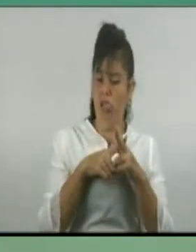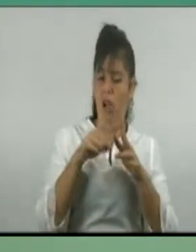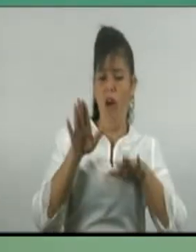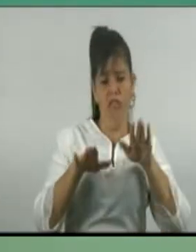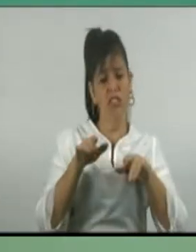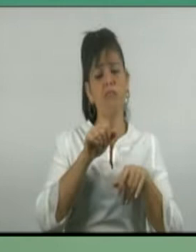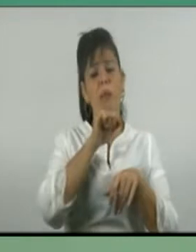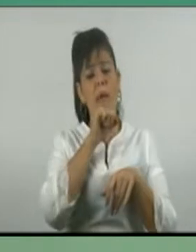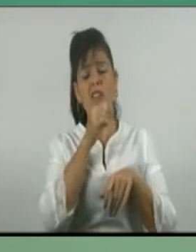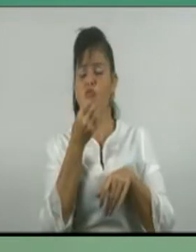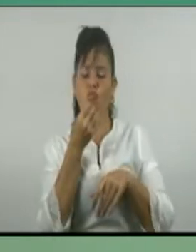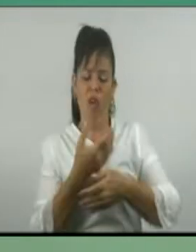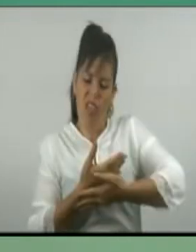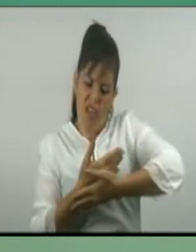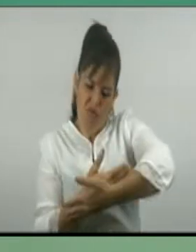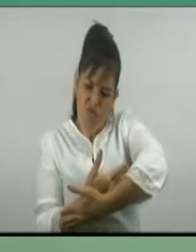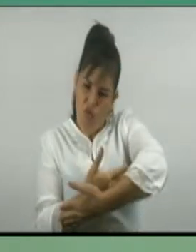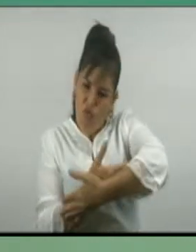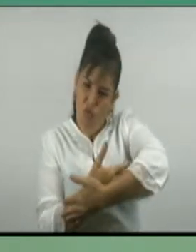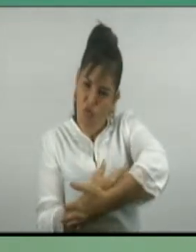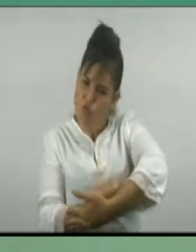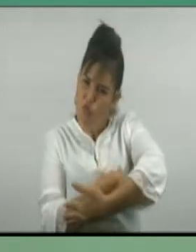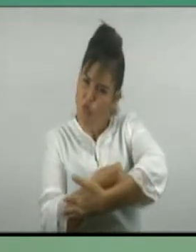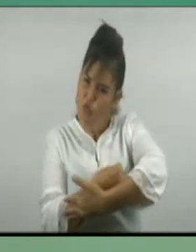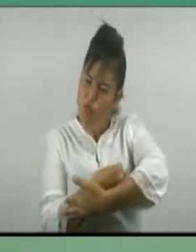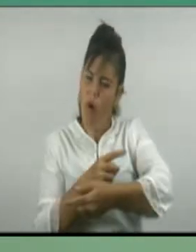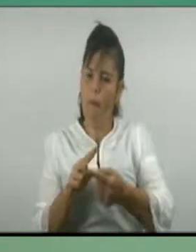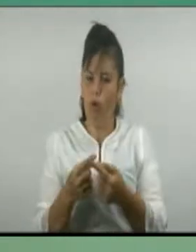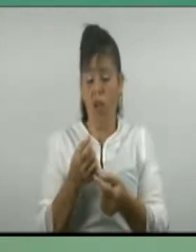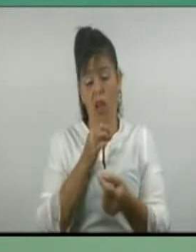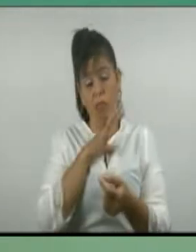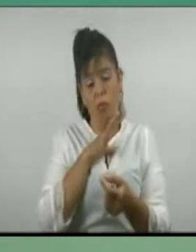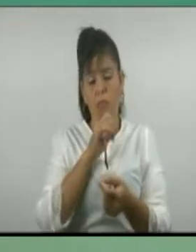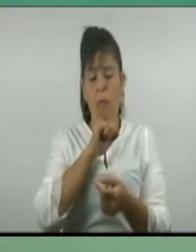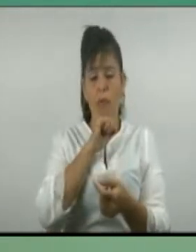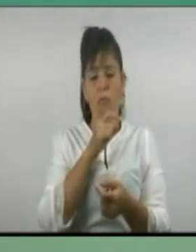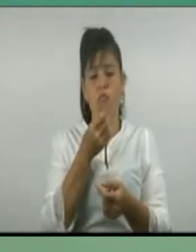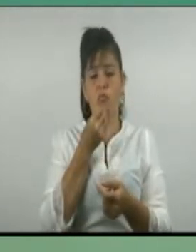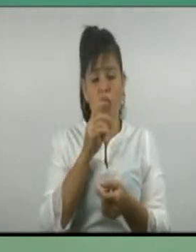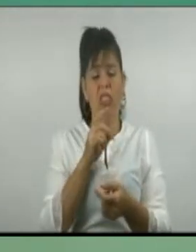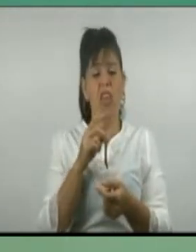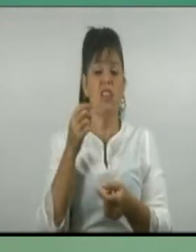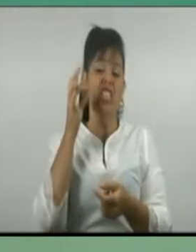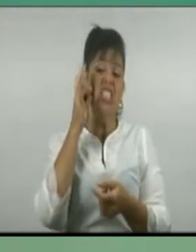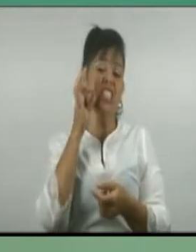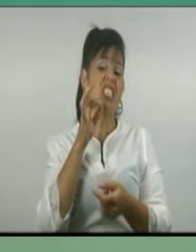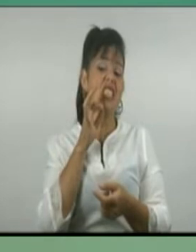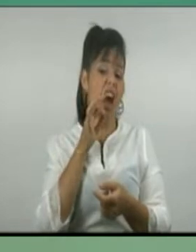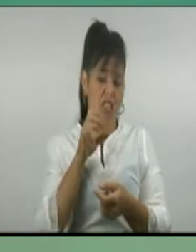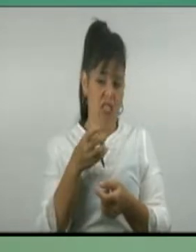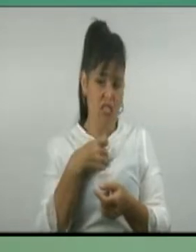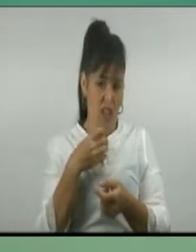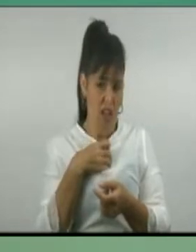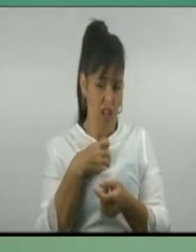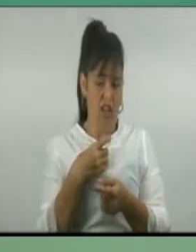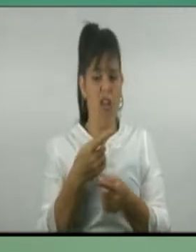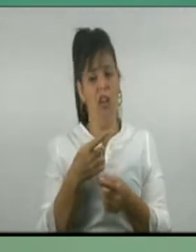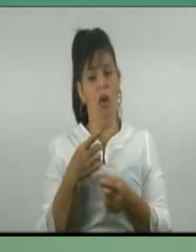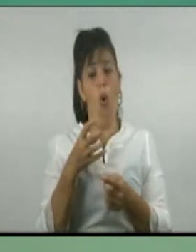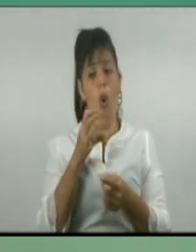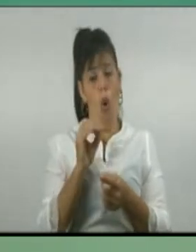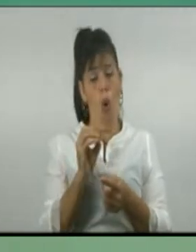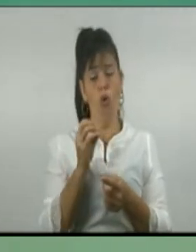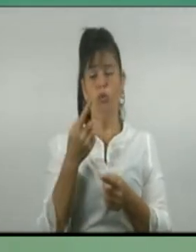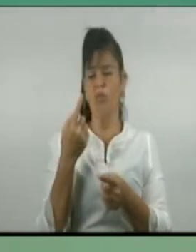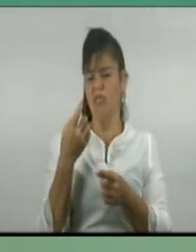brindar lactancia materna cuando padece por ejemplo enfermedades como el vih/sida cuando tiene antígenos de superficie